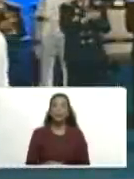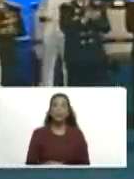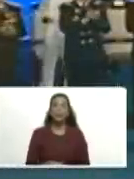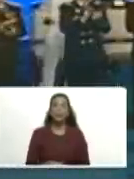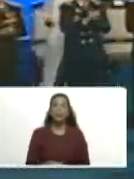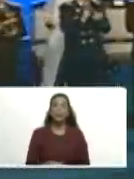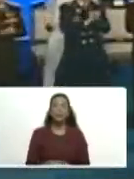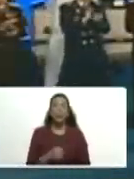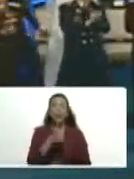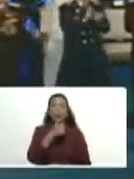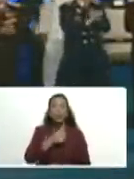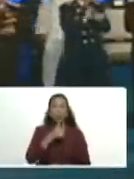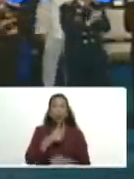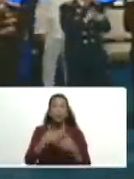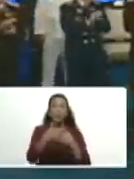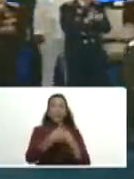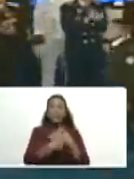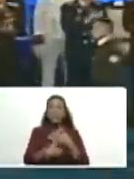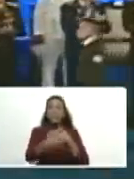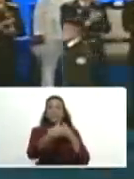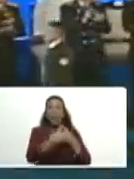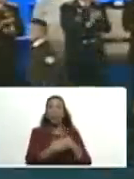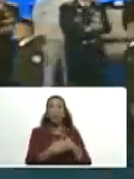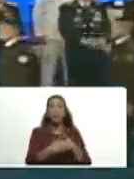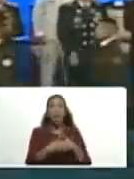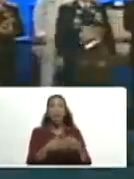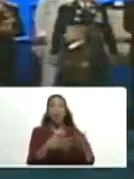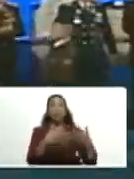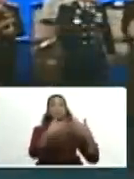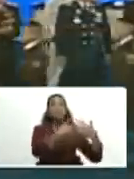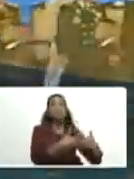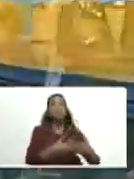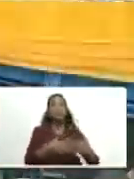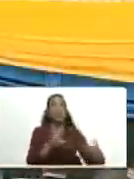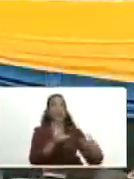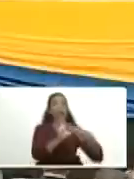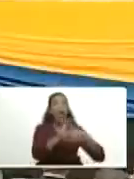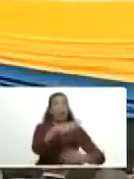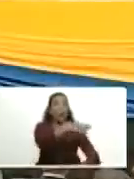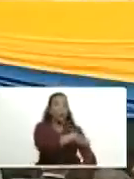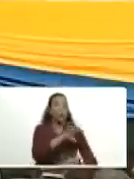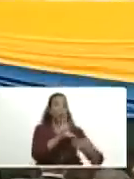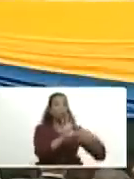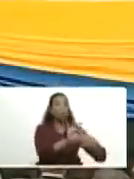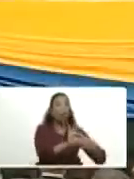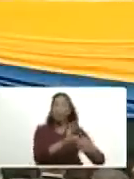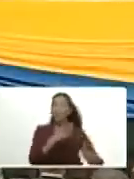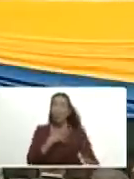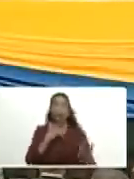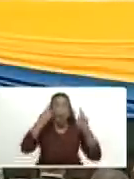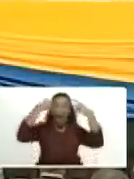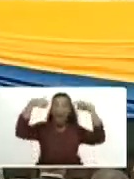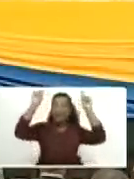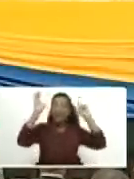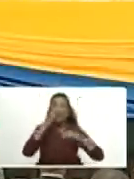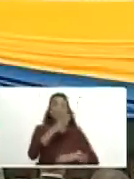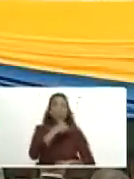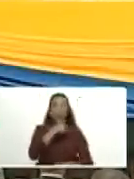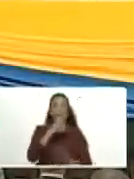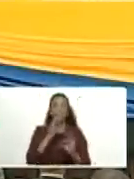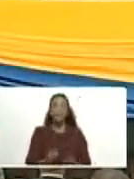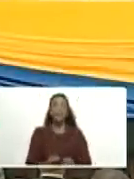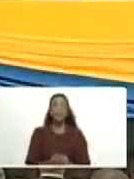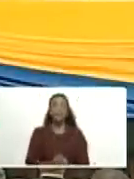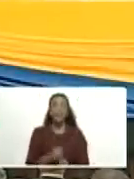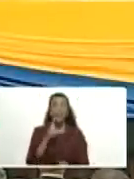La agresión que han pretendido instalar los imperios y sus aliados, pues no han tenido éxito.